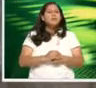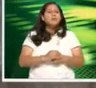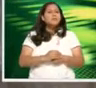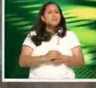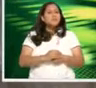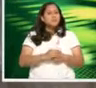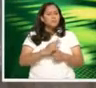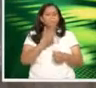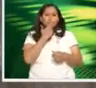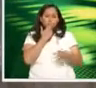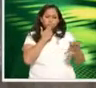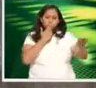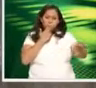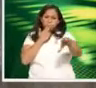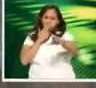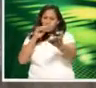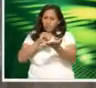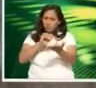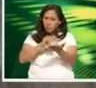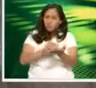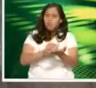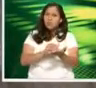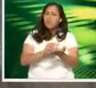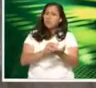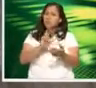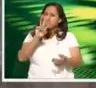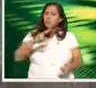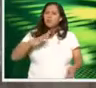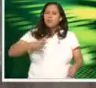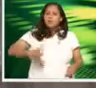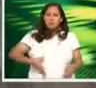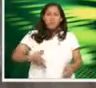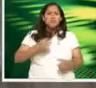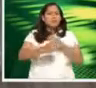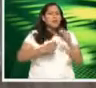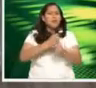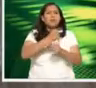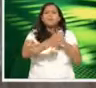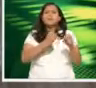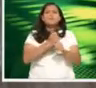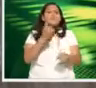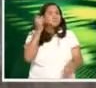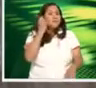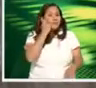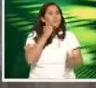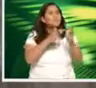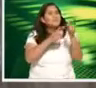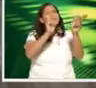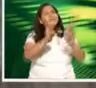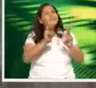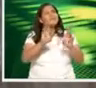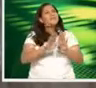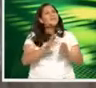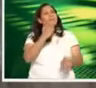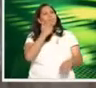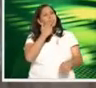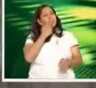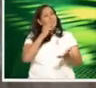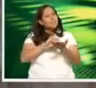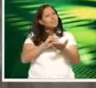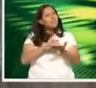estas tribus, seguir conservándolas? Y de verdad sería un orgullo que pasaran los años y seguimos platicando de esto, de se conserva